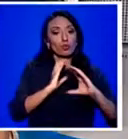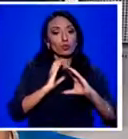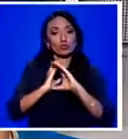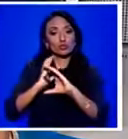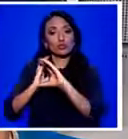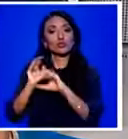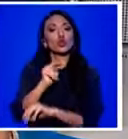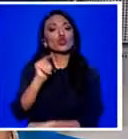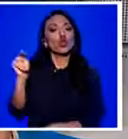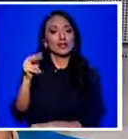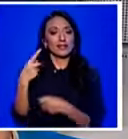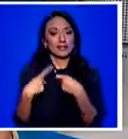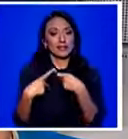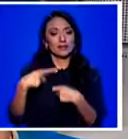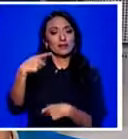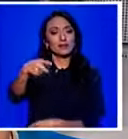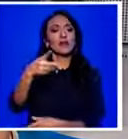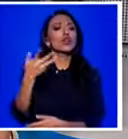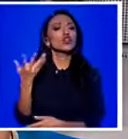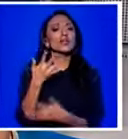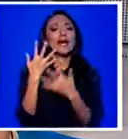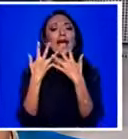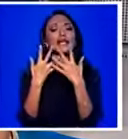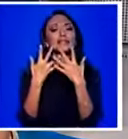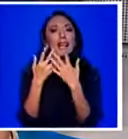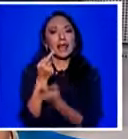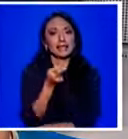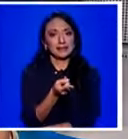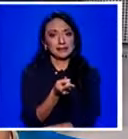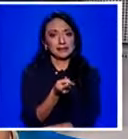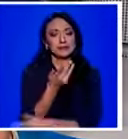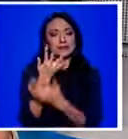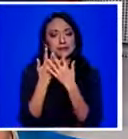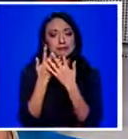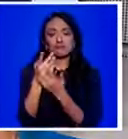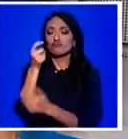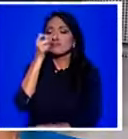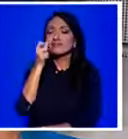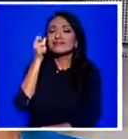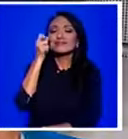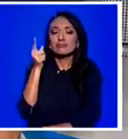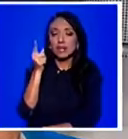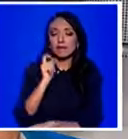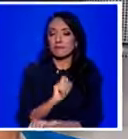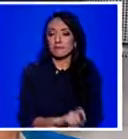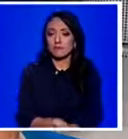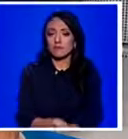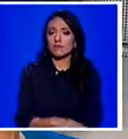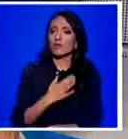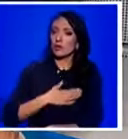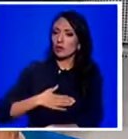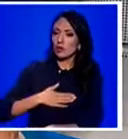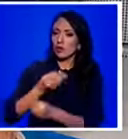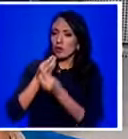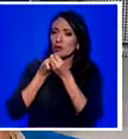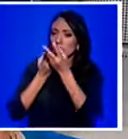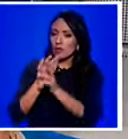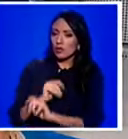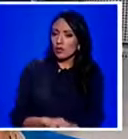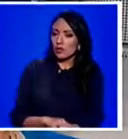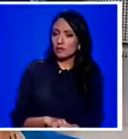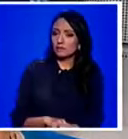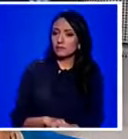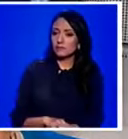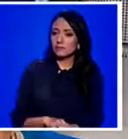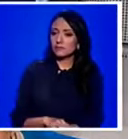el norte de la ciudad, específicamente en la terminal de Carcelén. Ahí está Andrea Marín. Andreita, cuéntanos, ¿hay resguardo en ese